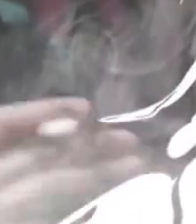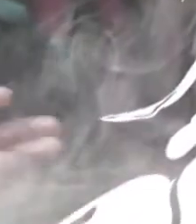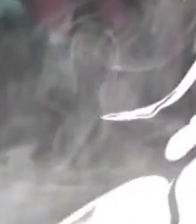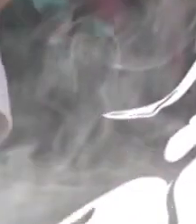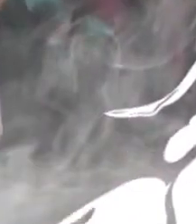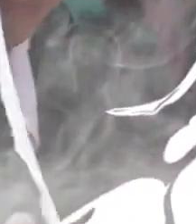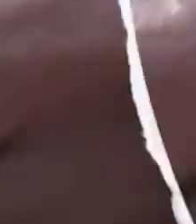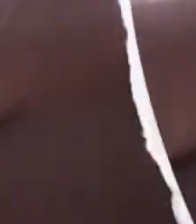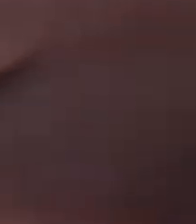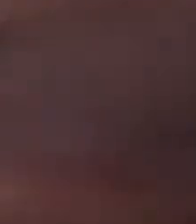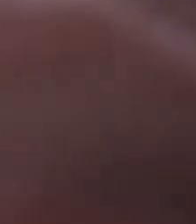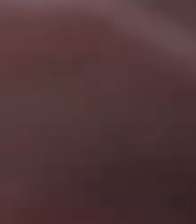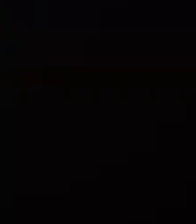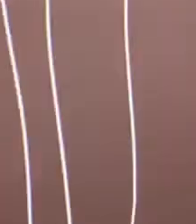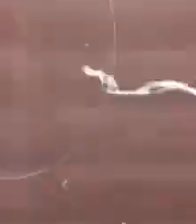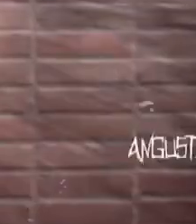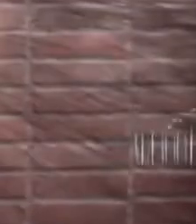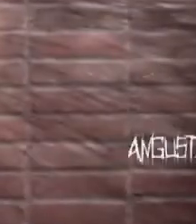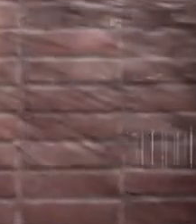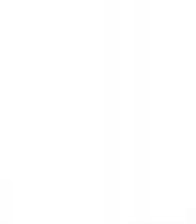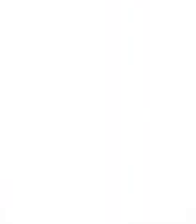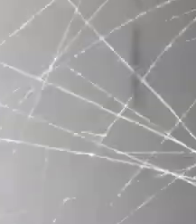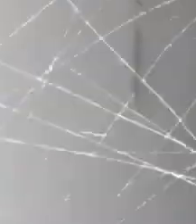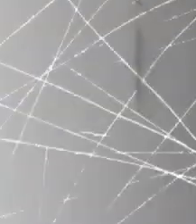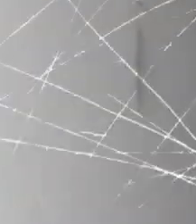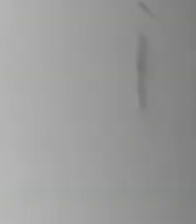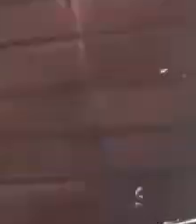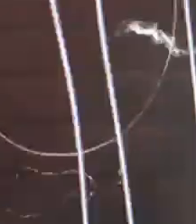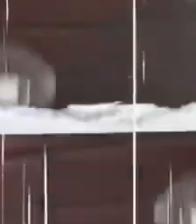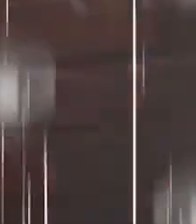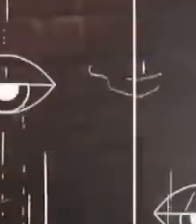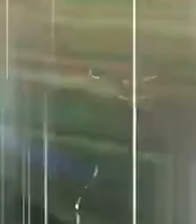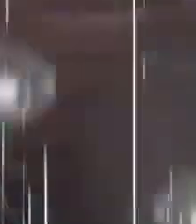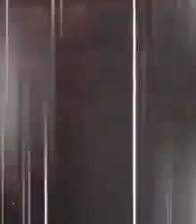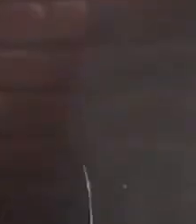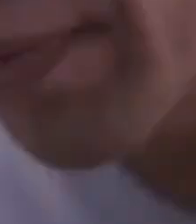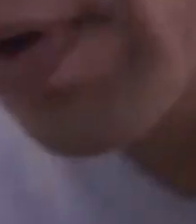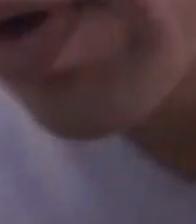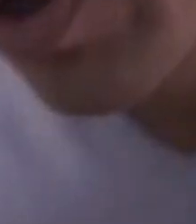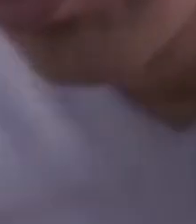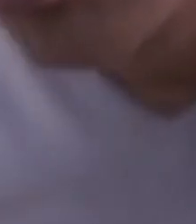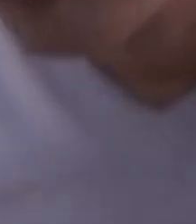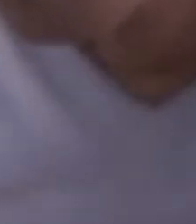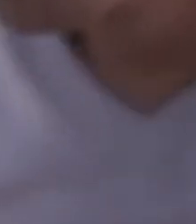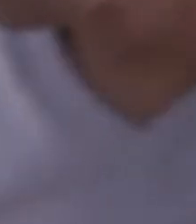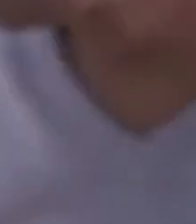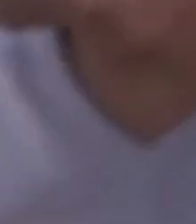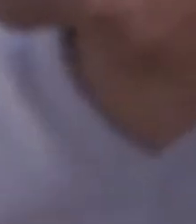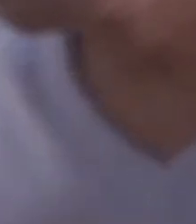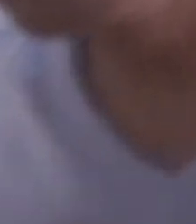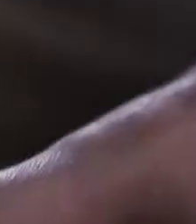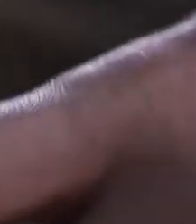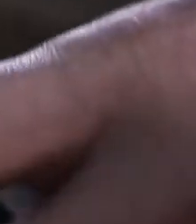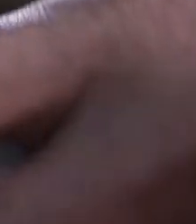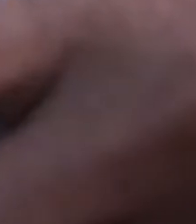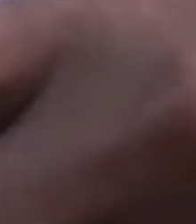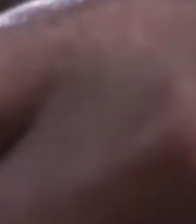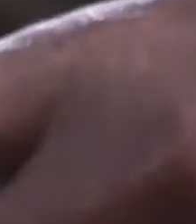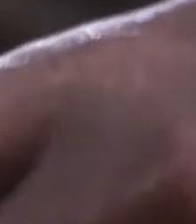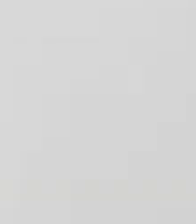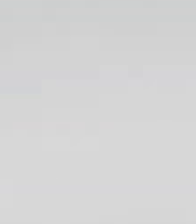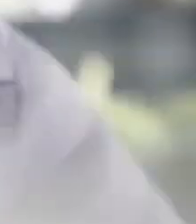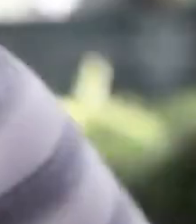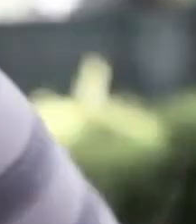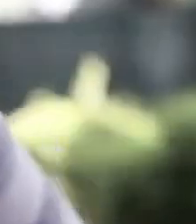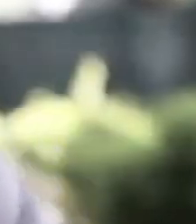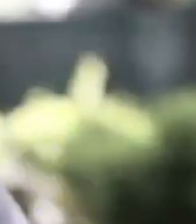lo haces, vivirás 10 años menos. Fumar te hará sentir angustia, te vas a deprimir, no dormirás bien y para aliviarte vas a querer otro cigarro o